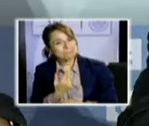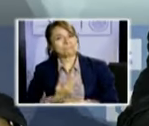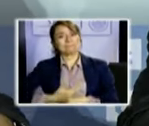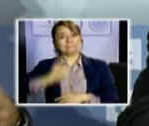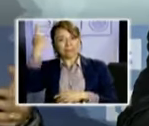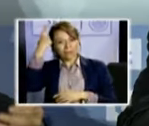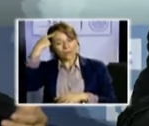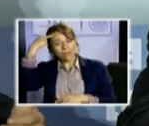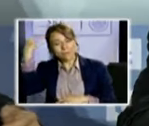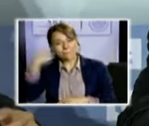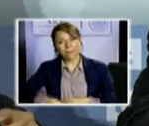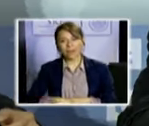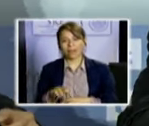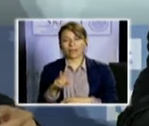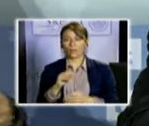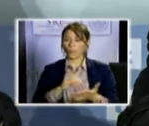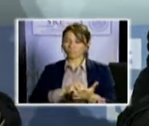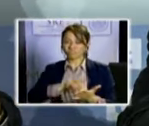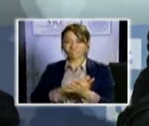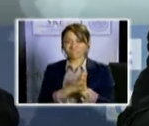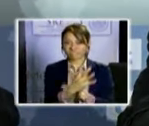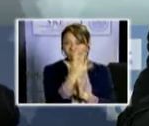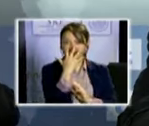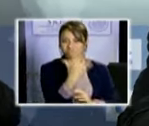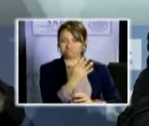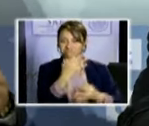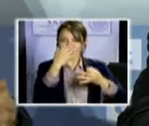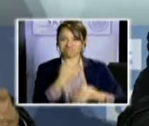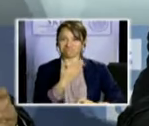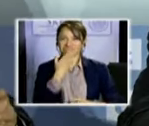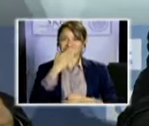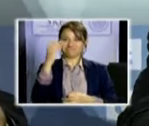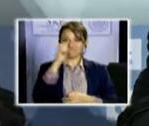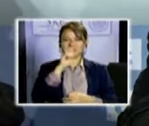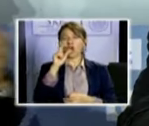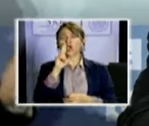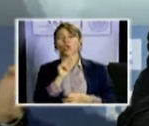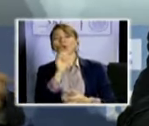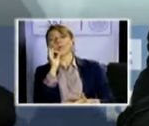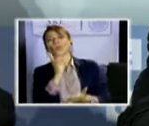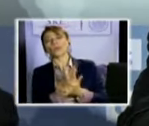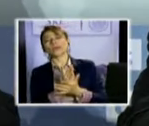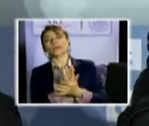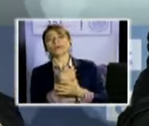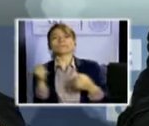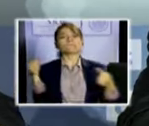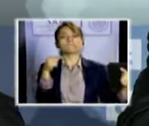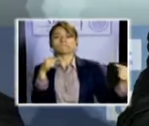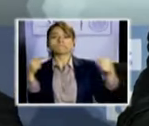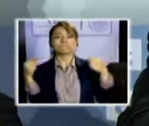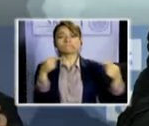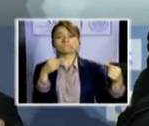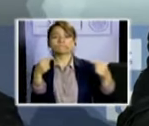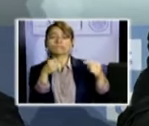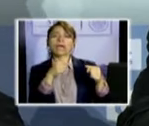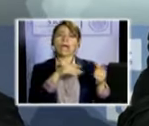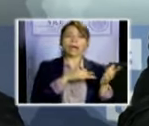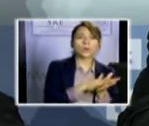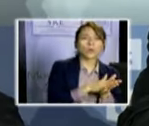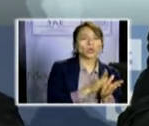más documentada, que simple y sencillamente los eslogans a favor o en contra de las distintas corrientes,